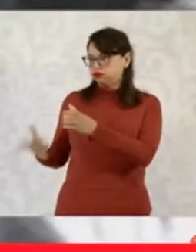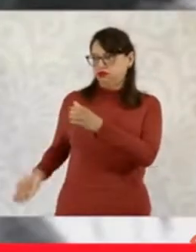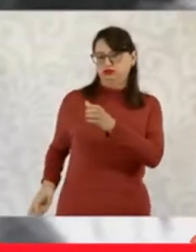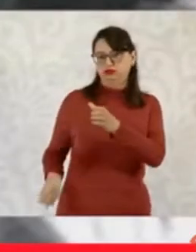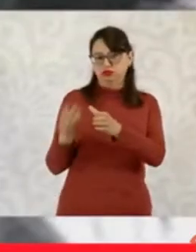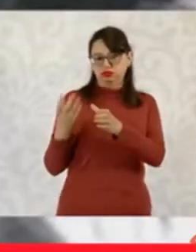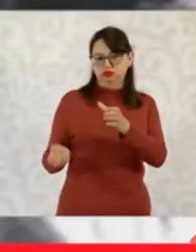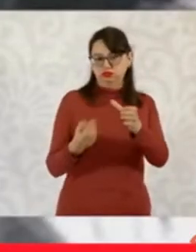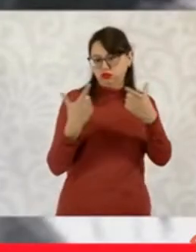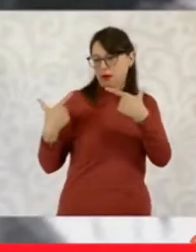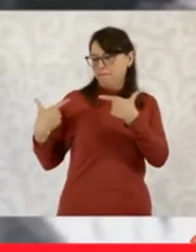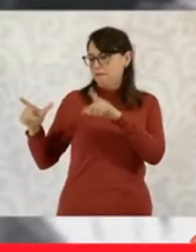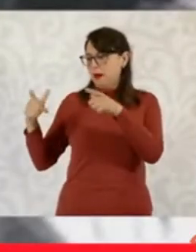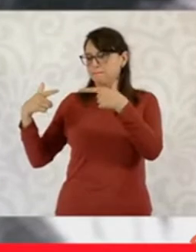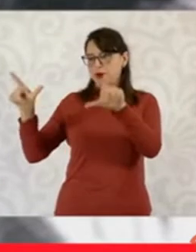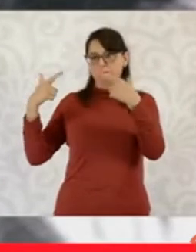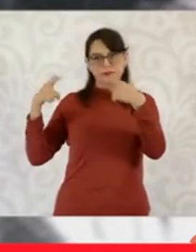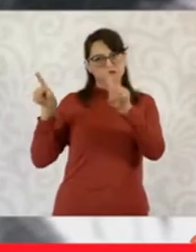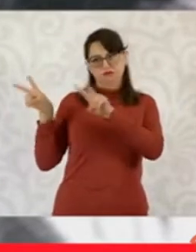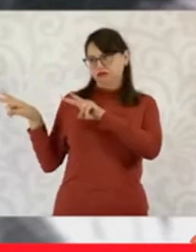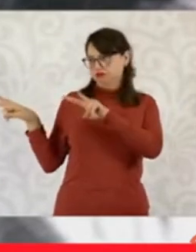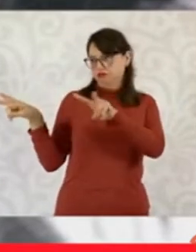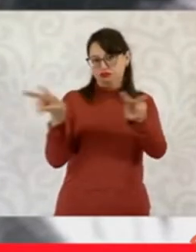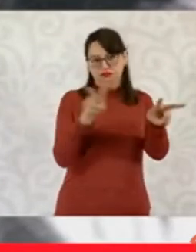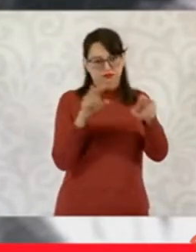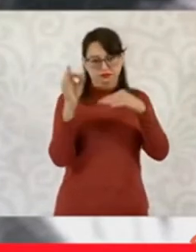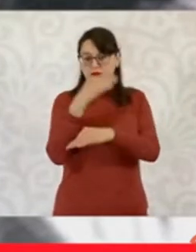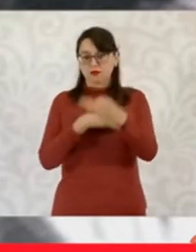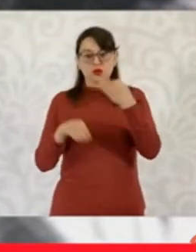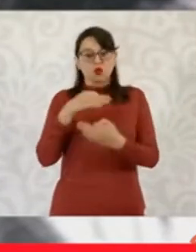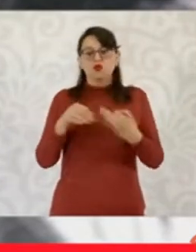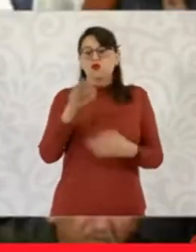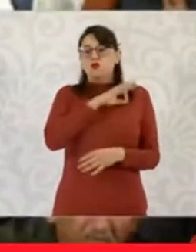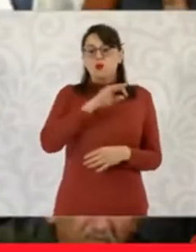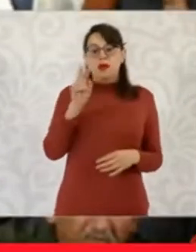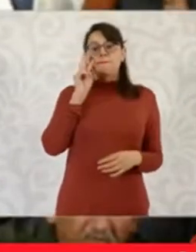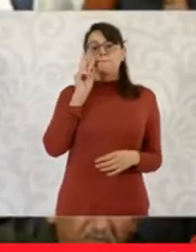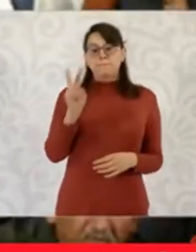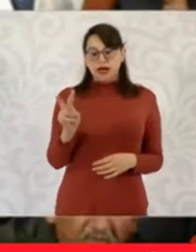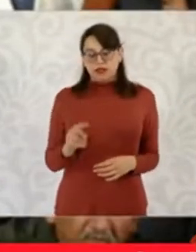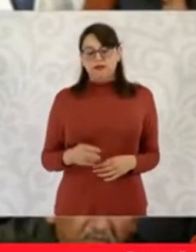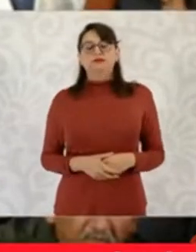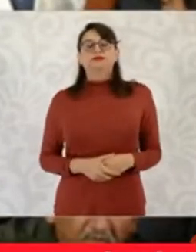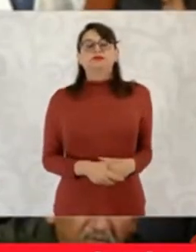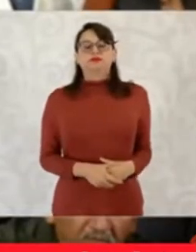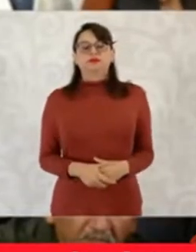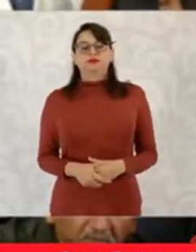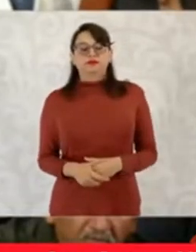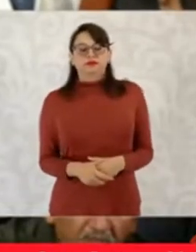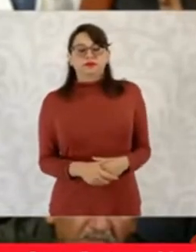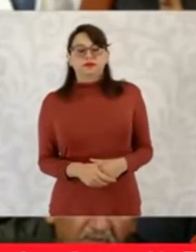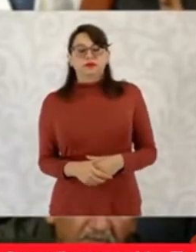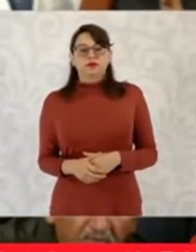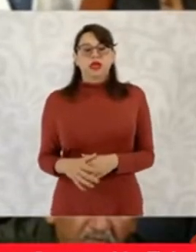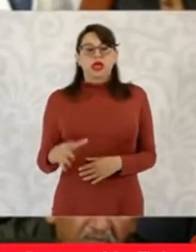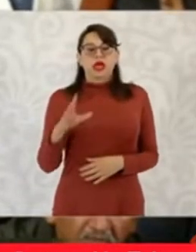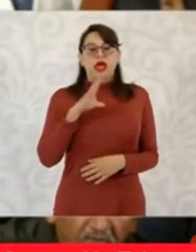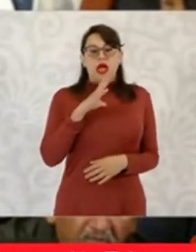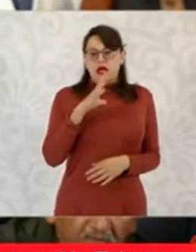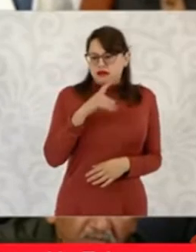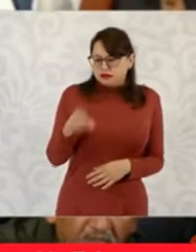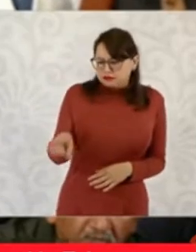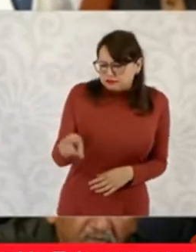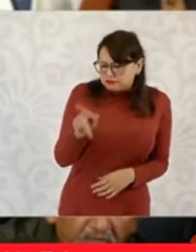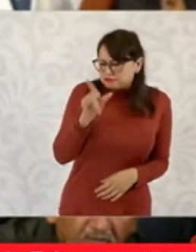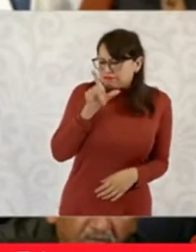poner algo más o menos de lo que se ve en el video. Más adelante, bueno, incluso vi que había por ahí 2, 3 gallos,